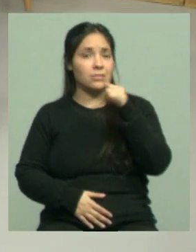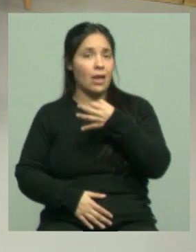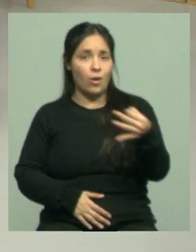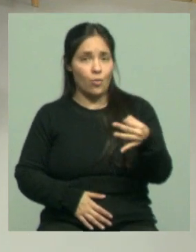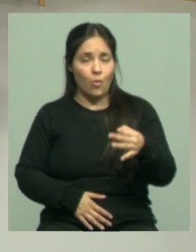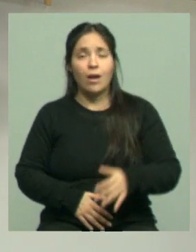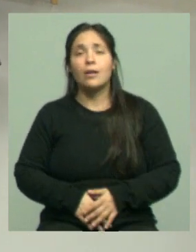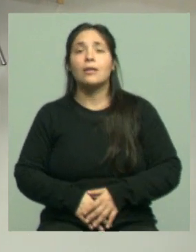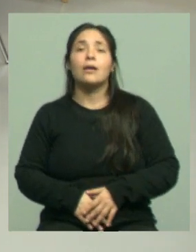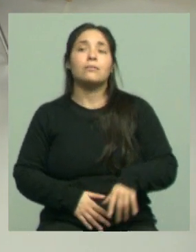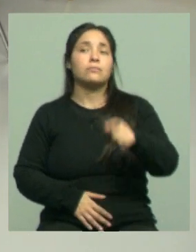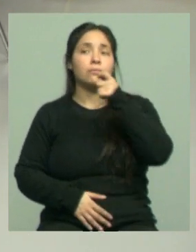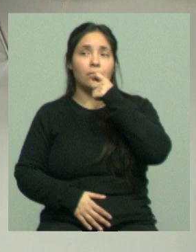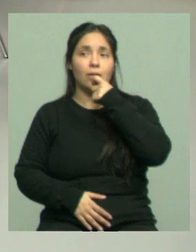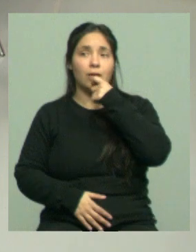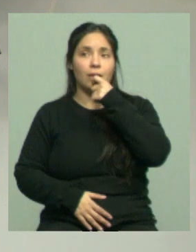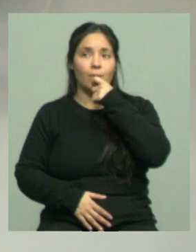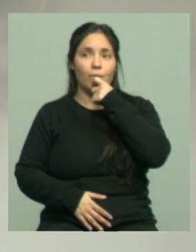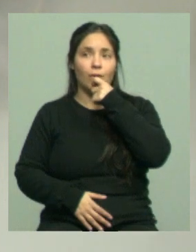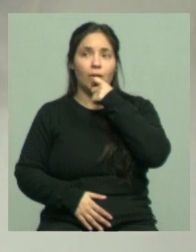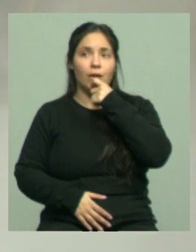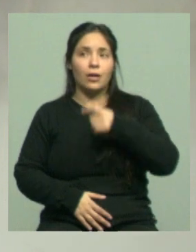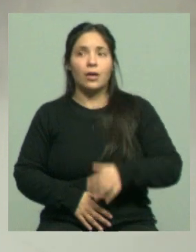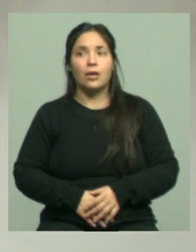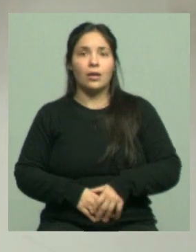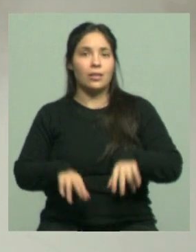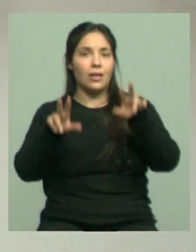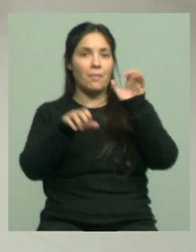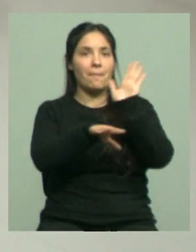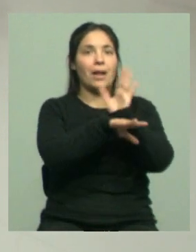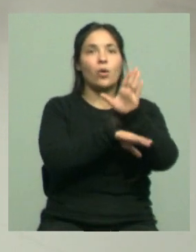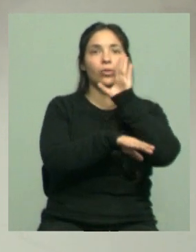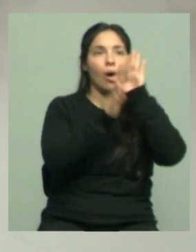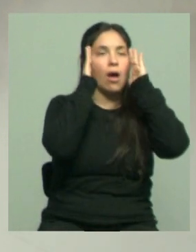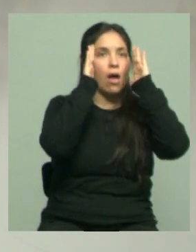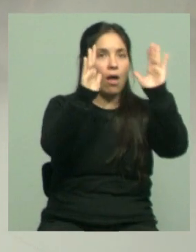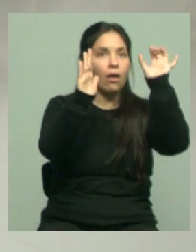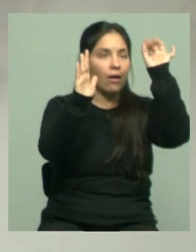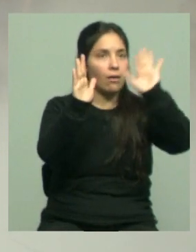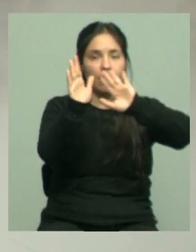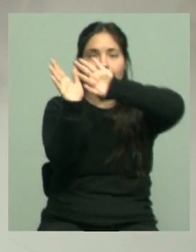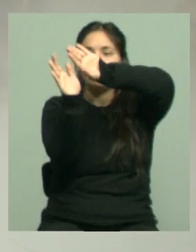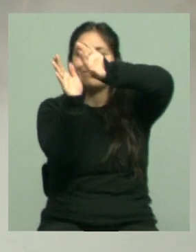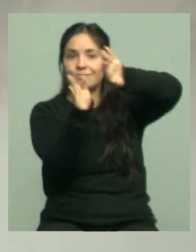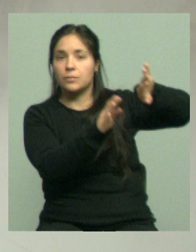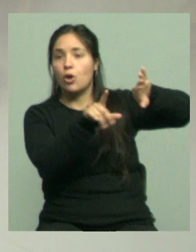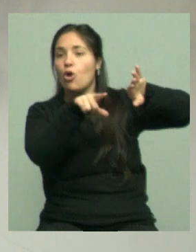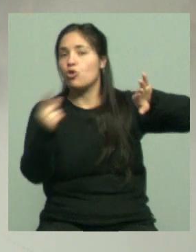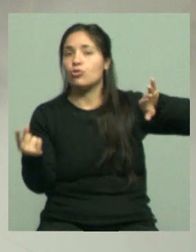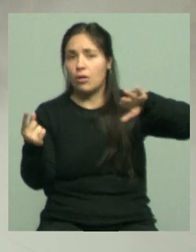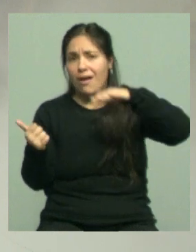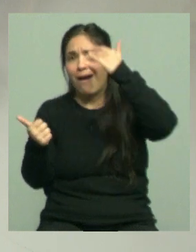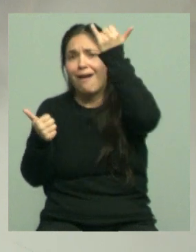considero que si salimos también de esa esfera, ¿no?, de Hollywood o de las películas de estudio de Estados Unidos, hay